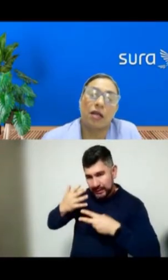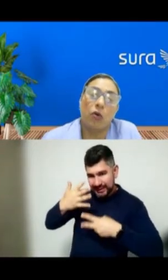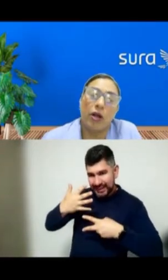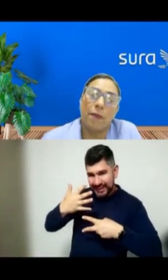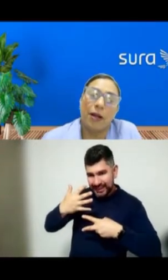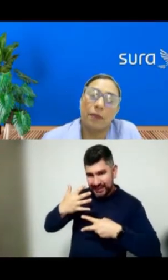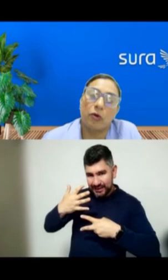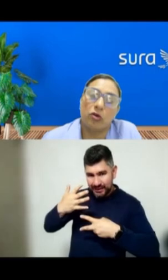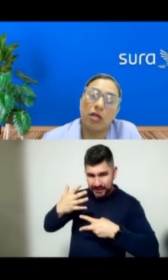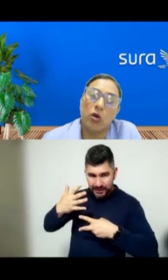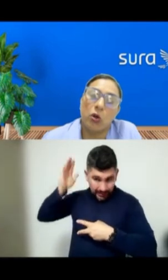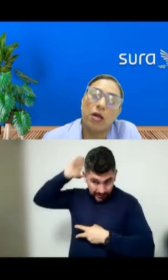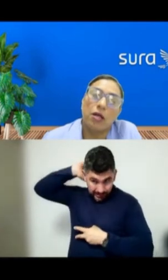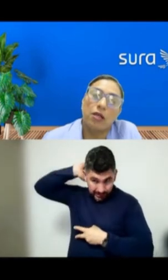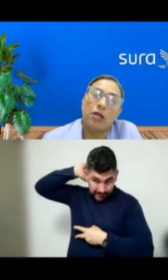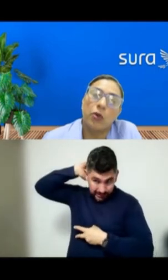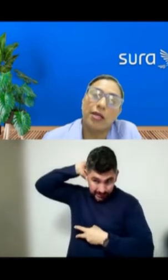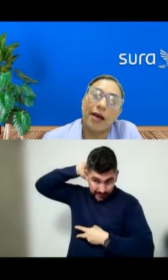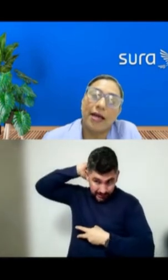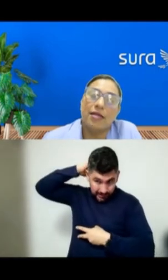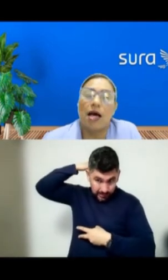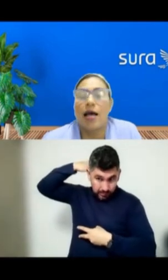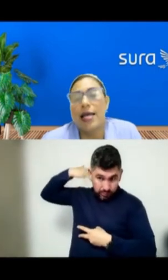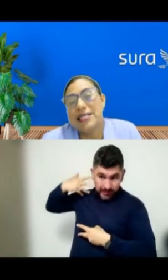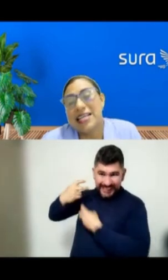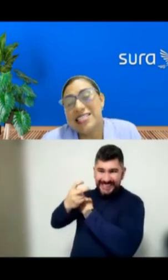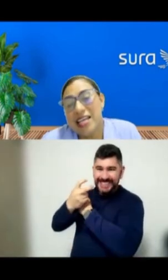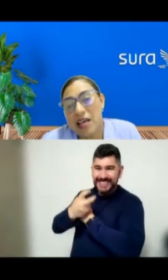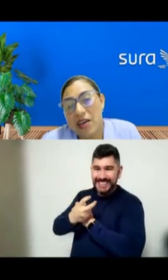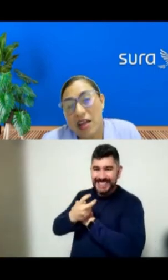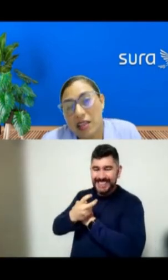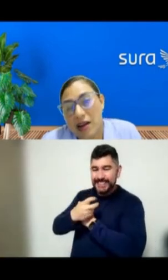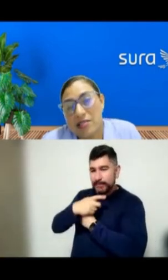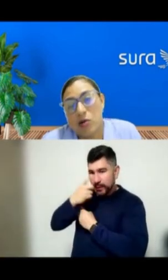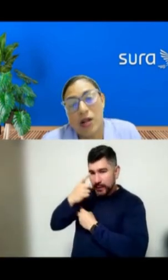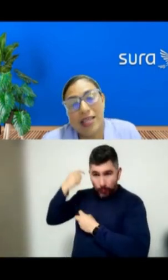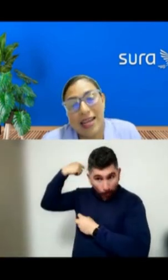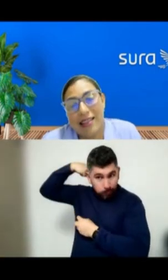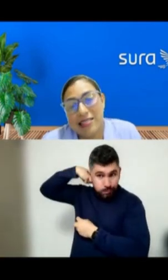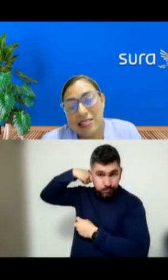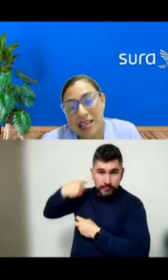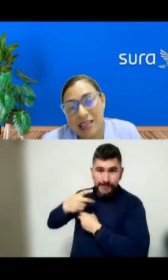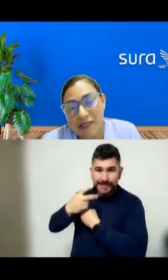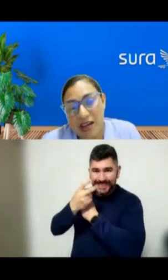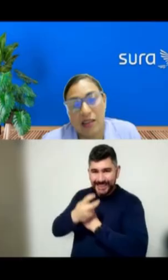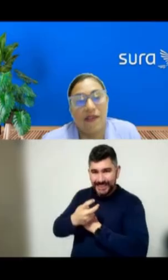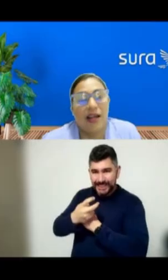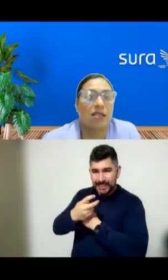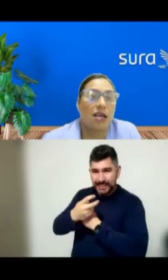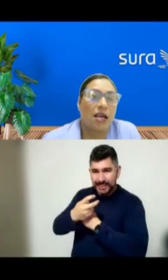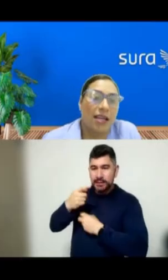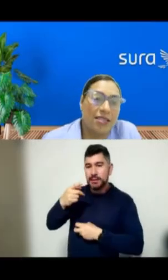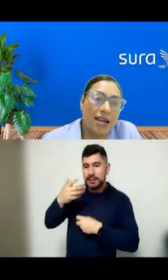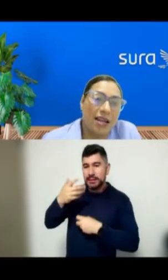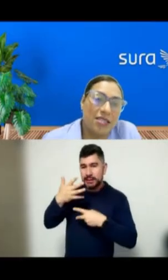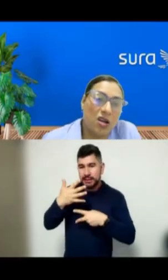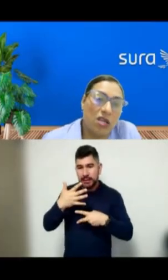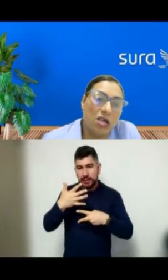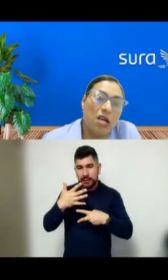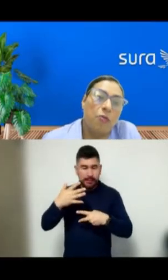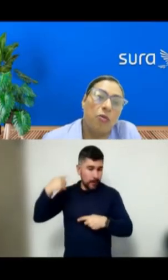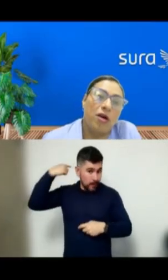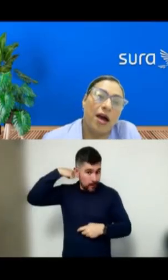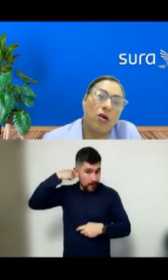o sea, en la parte del cuello, en la parte posterior de nuestra cabeza, y esas 7 vértebras, cualquiera de esas 7 vértebras que